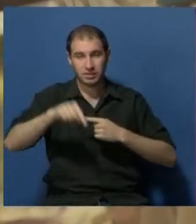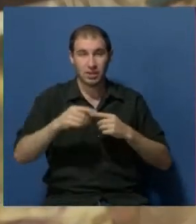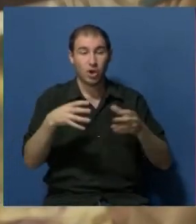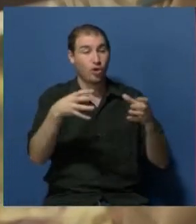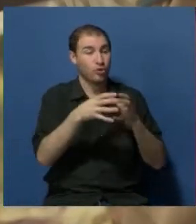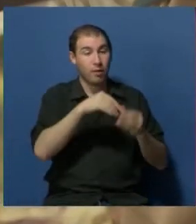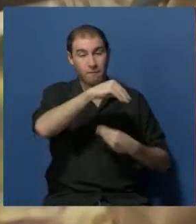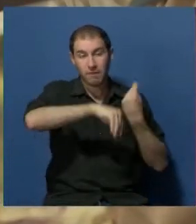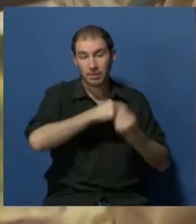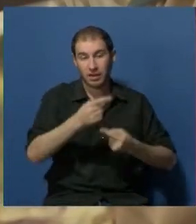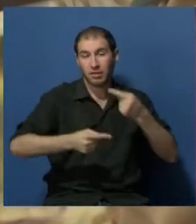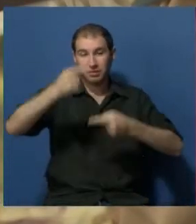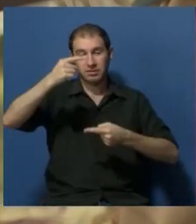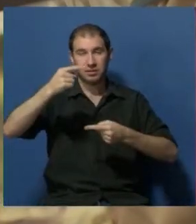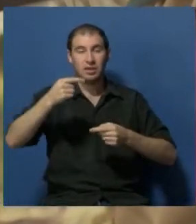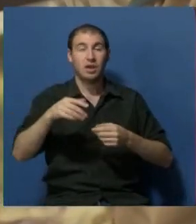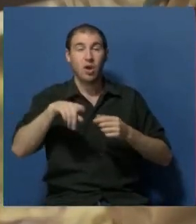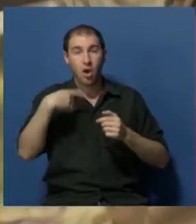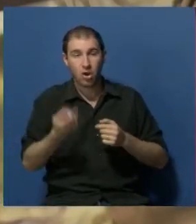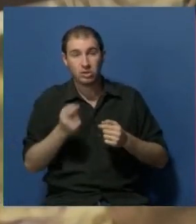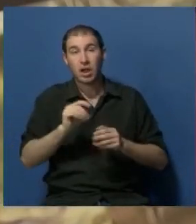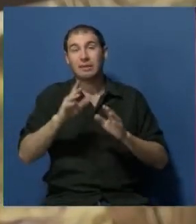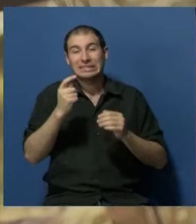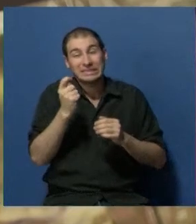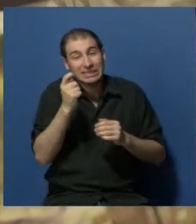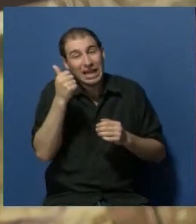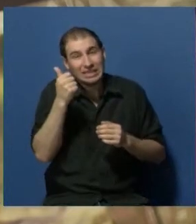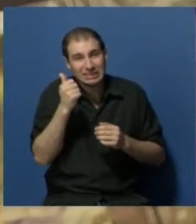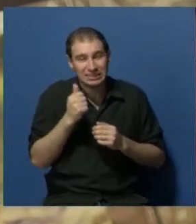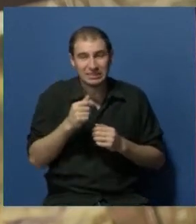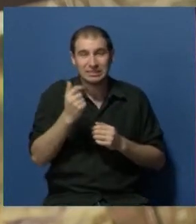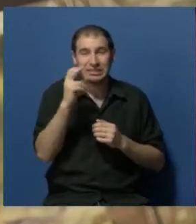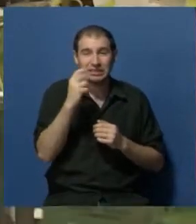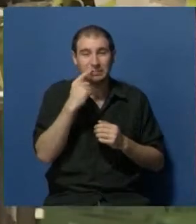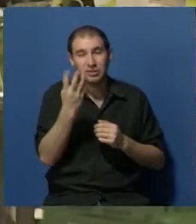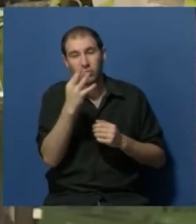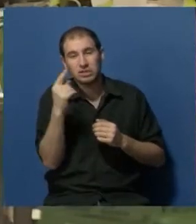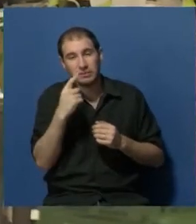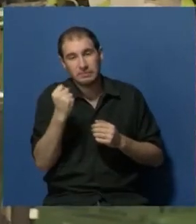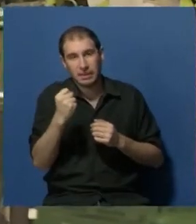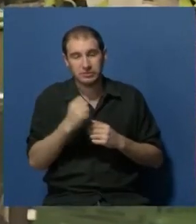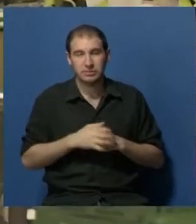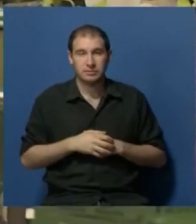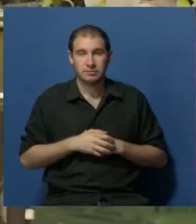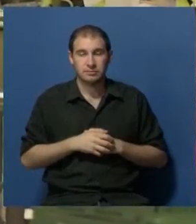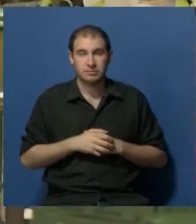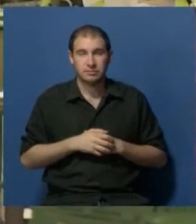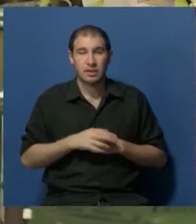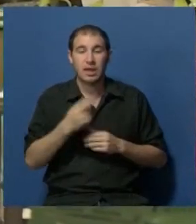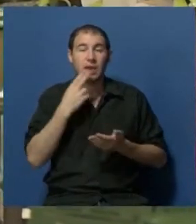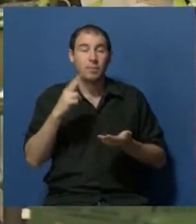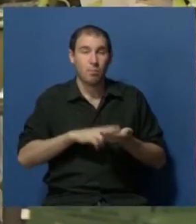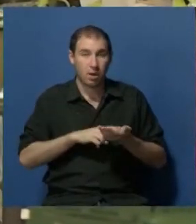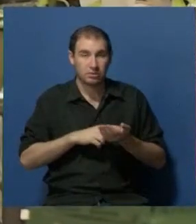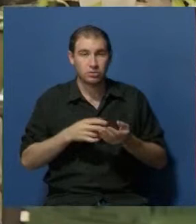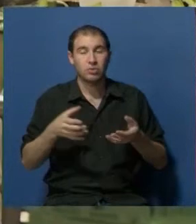esos grupos familiares y aquellos que apenas logran llegar a entre los 30.000 y los 40.000 pesos. Tener un impuesto